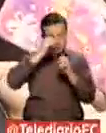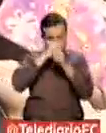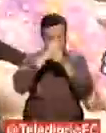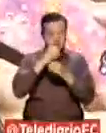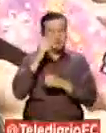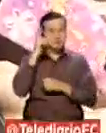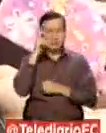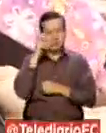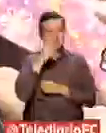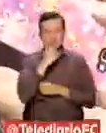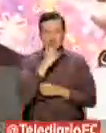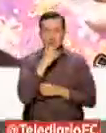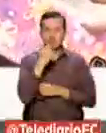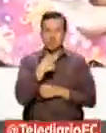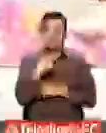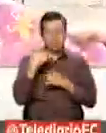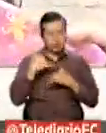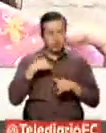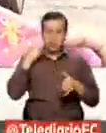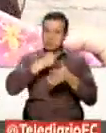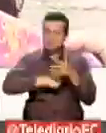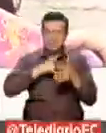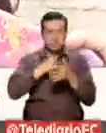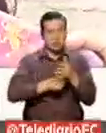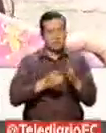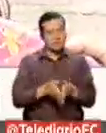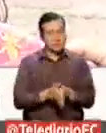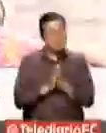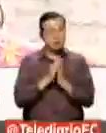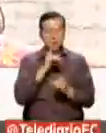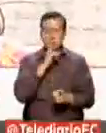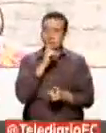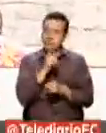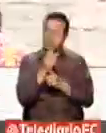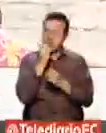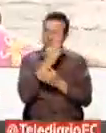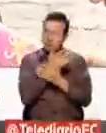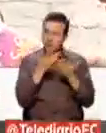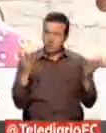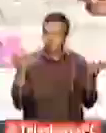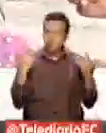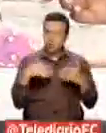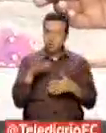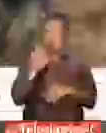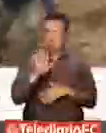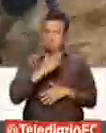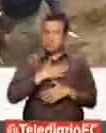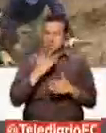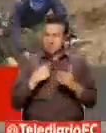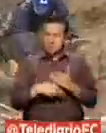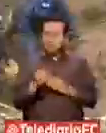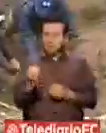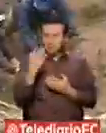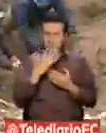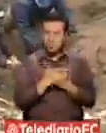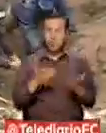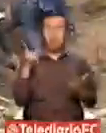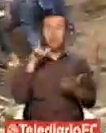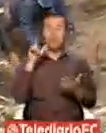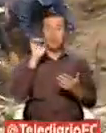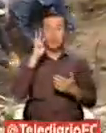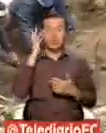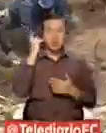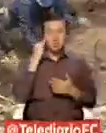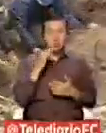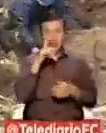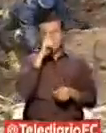le creo y yo voy a seguir exigiendo a que diga la verdad, diga lo que ha hecho con mi hija. Este lunes se cumplieron